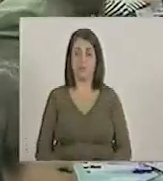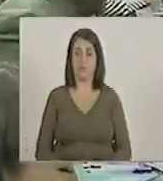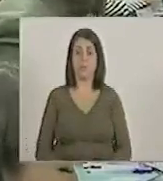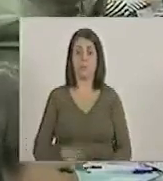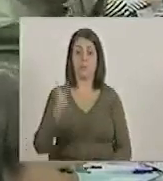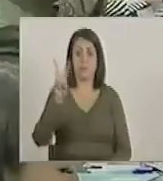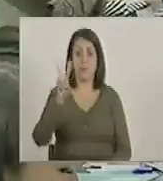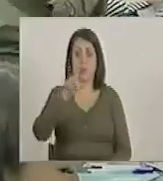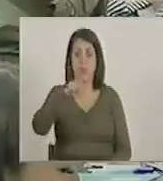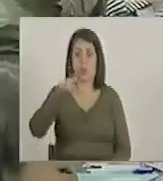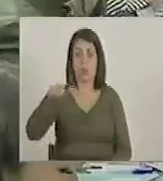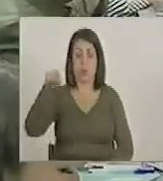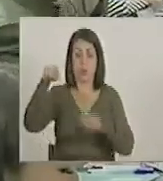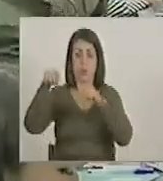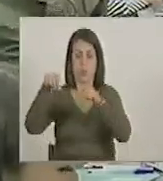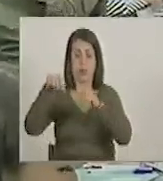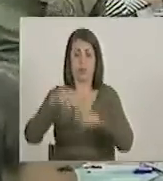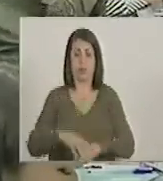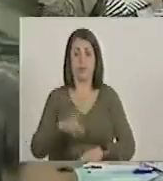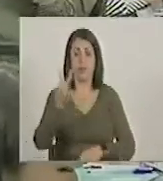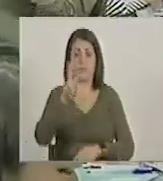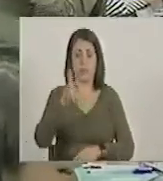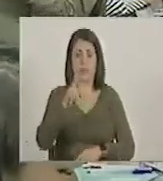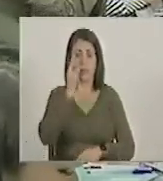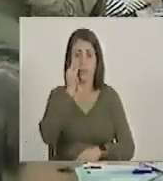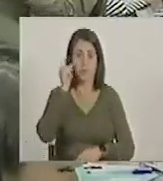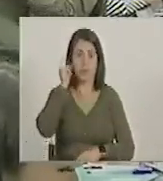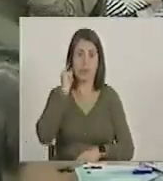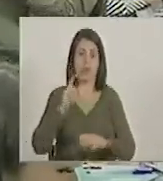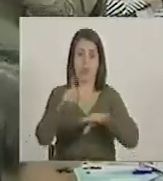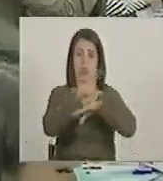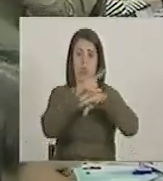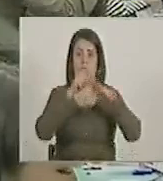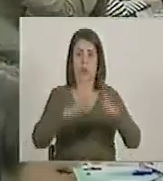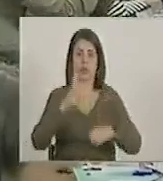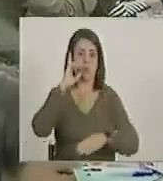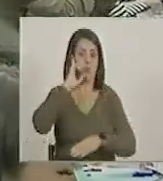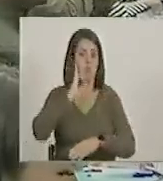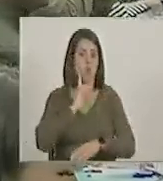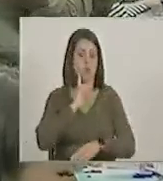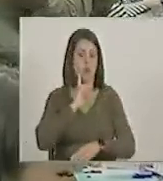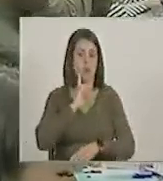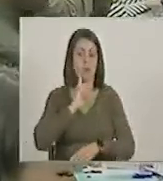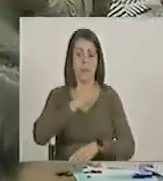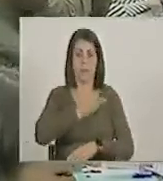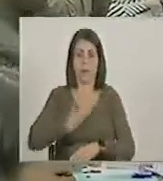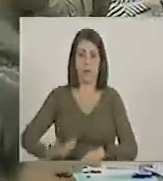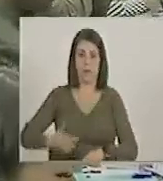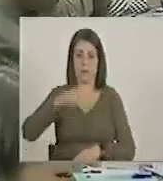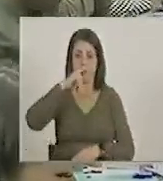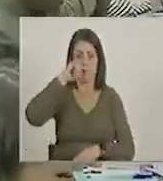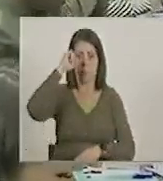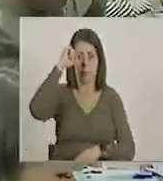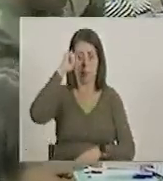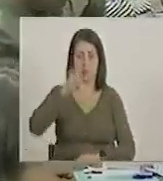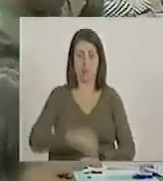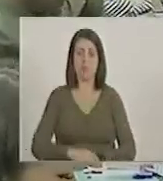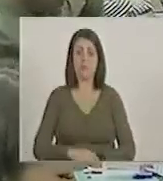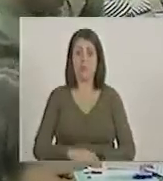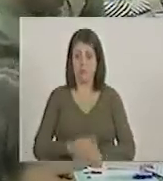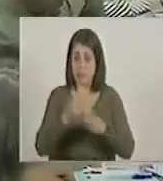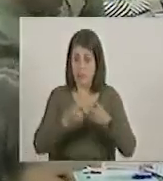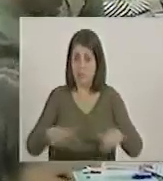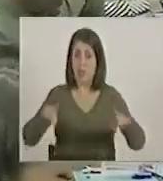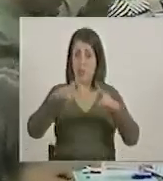los venezolanos y para los venezolanos y para el gobierno bolivariano del presidente Nicolás Maduro es un